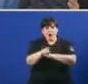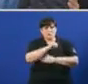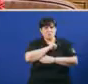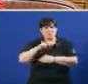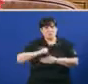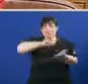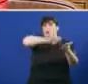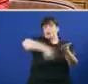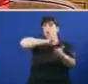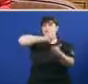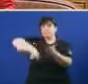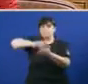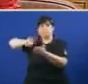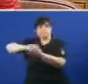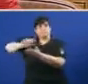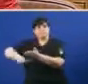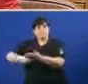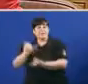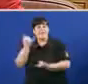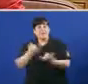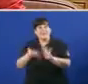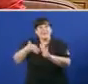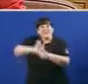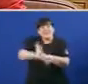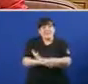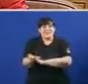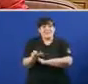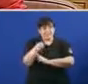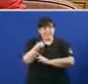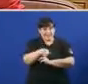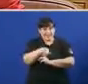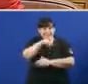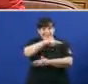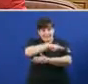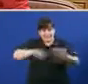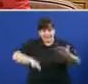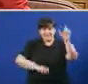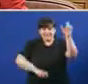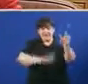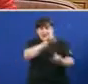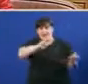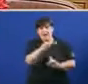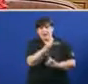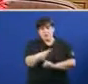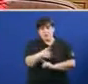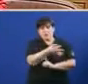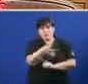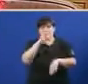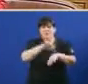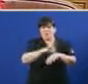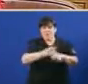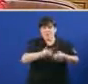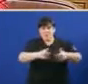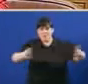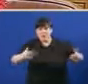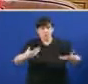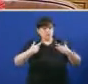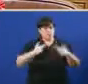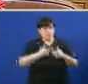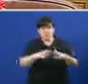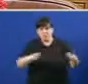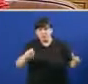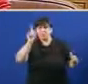que, insisto, vai a supor mortes no noso país e incremento de enfermidade, de dor e de sufrimento. Pero non